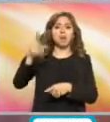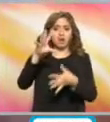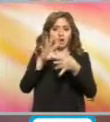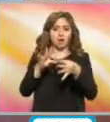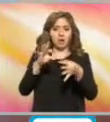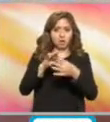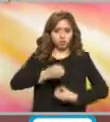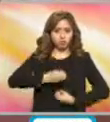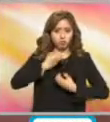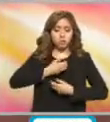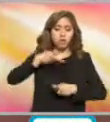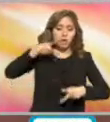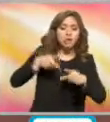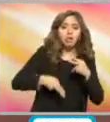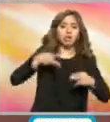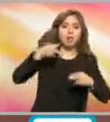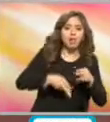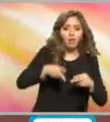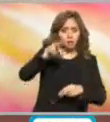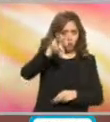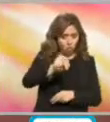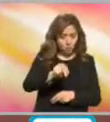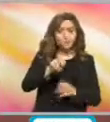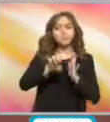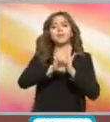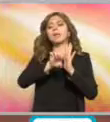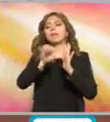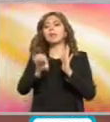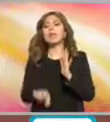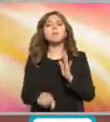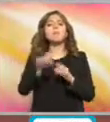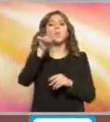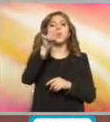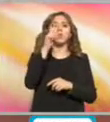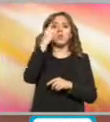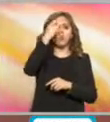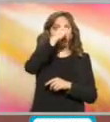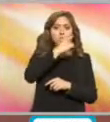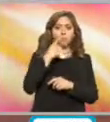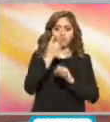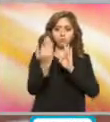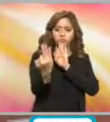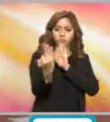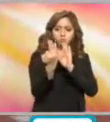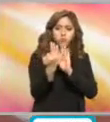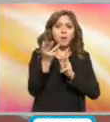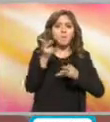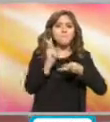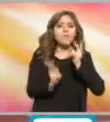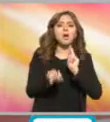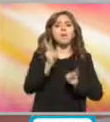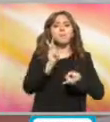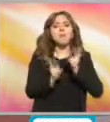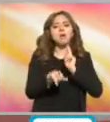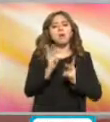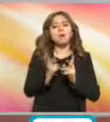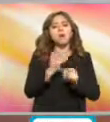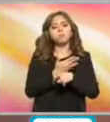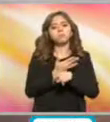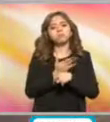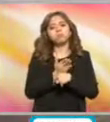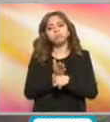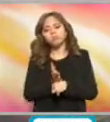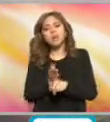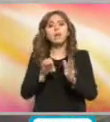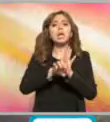que asignes específicamente un horario, un espacio para poder realizar esta conversación, que casi hagas una